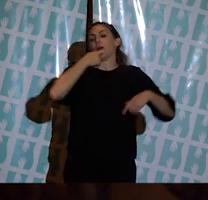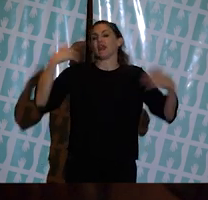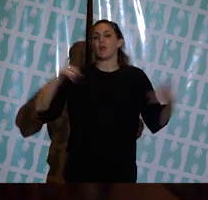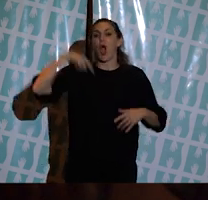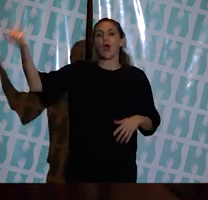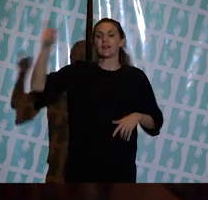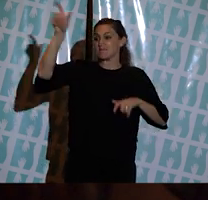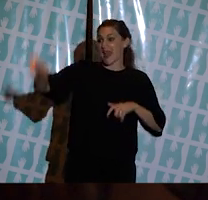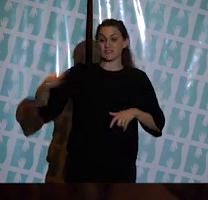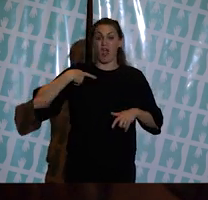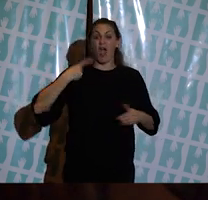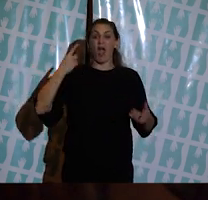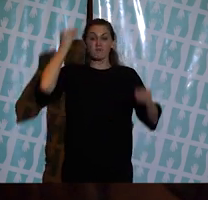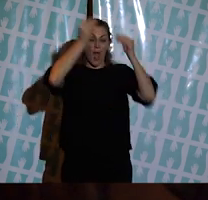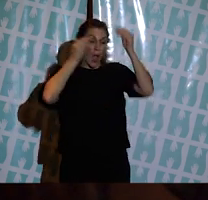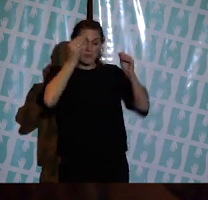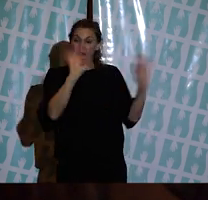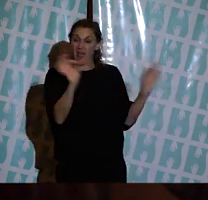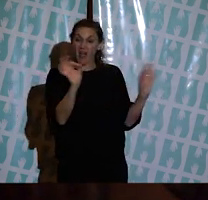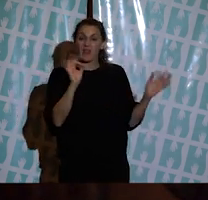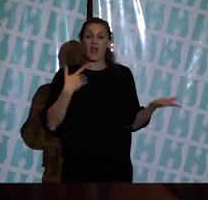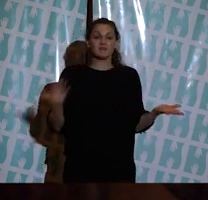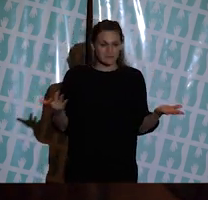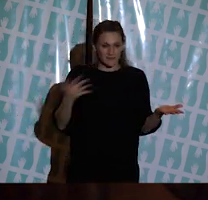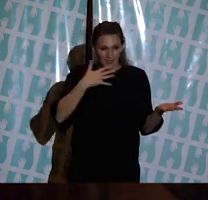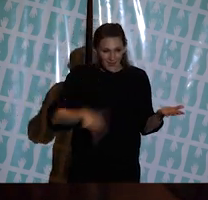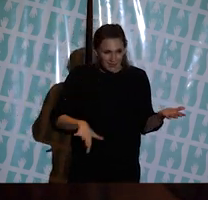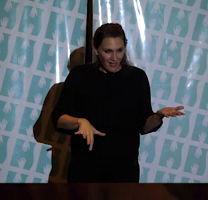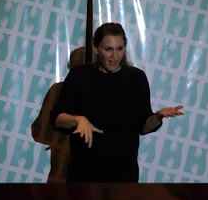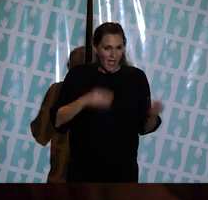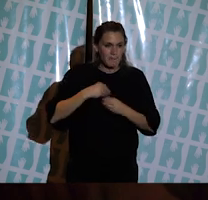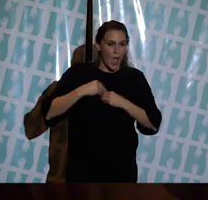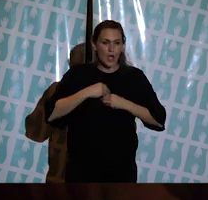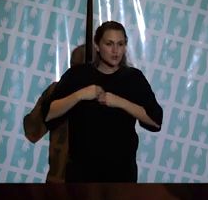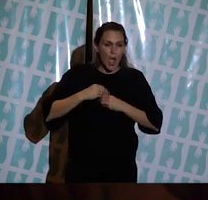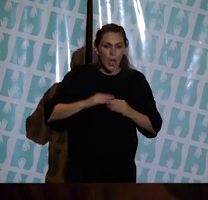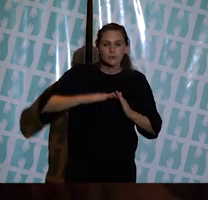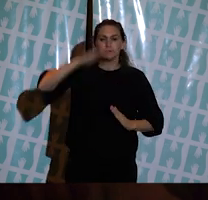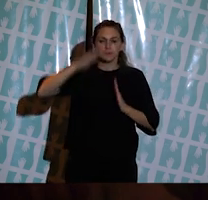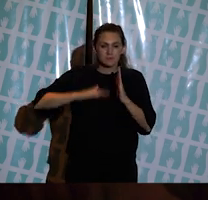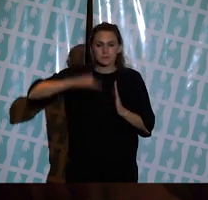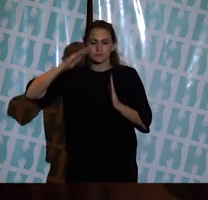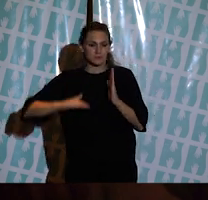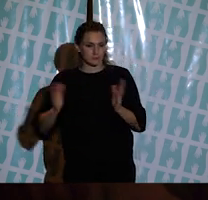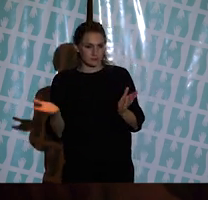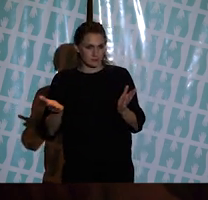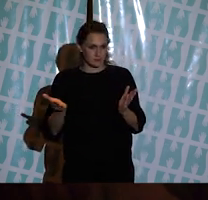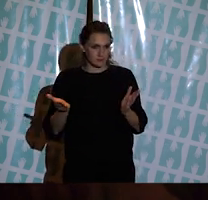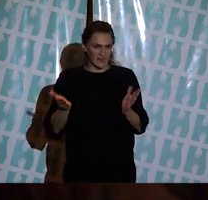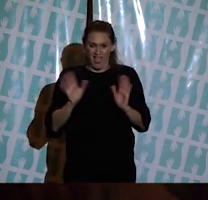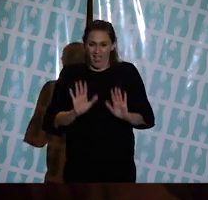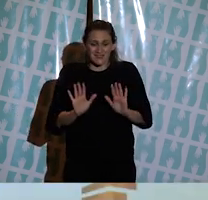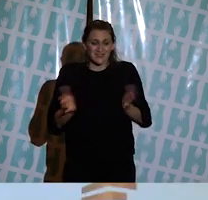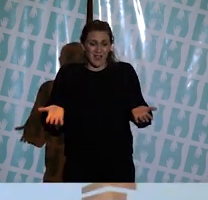es importante Julián, es un regulador emocional, ¿se entiende? Por su funciona, no es bueno,